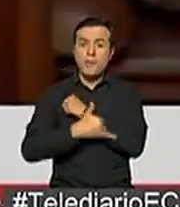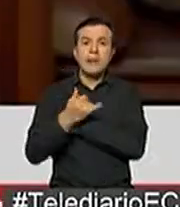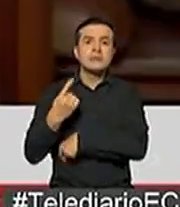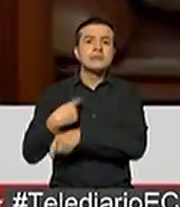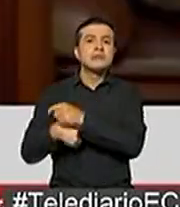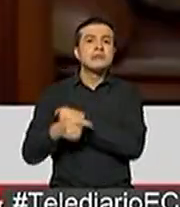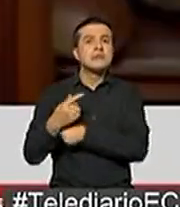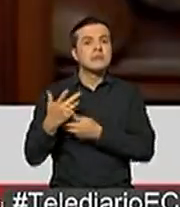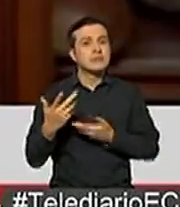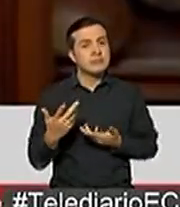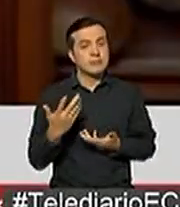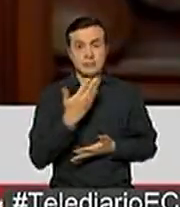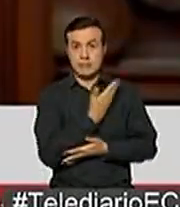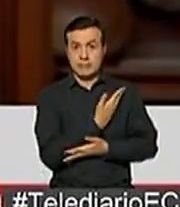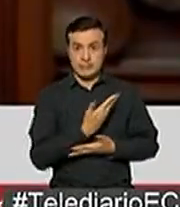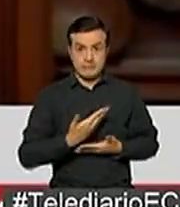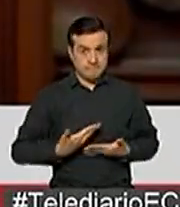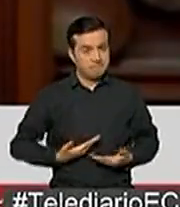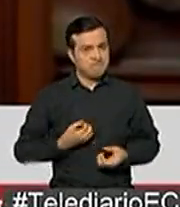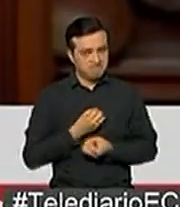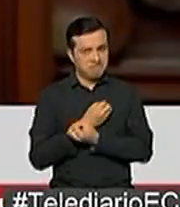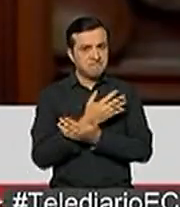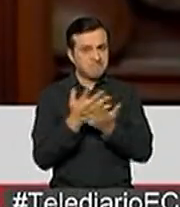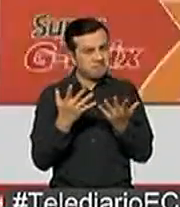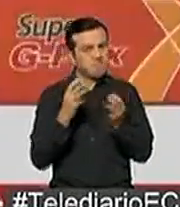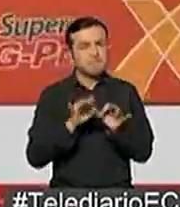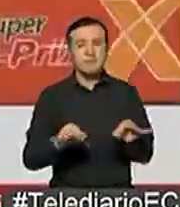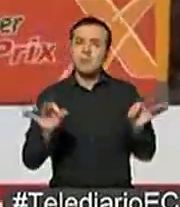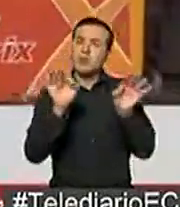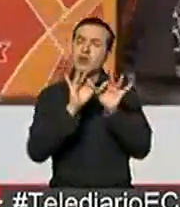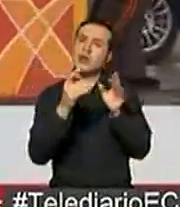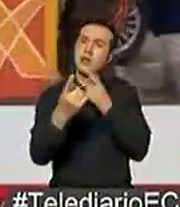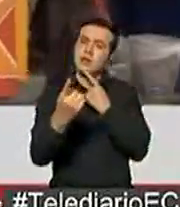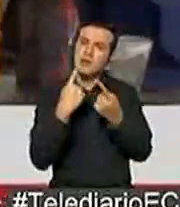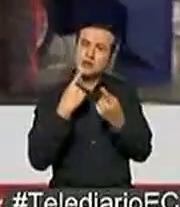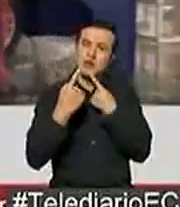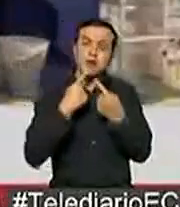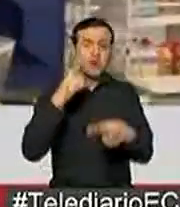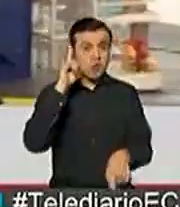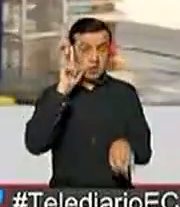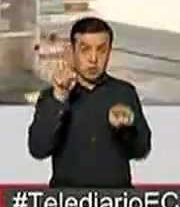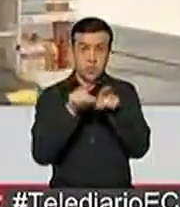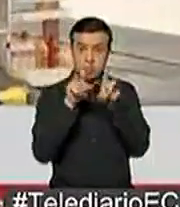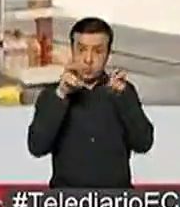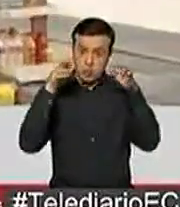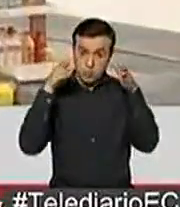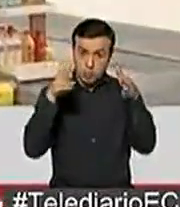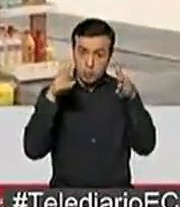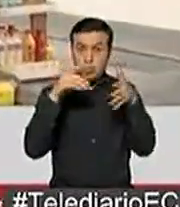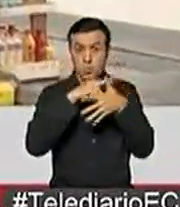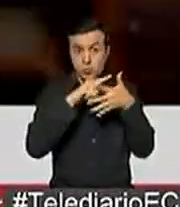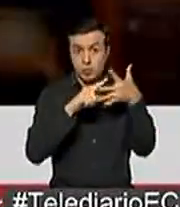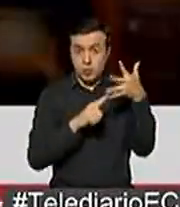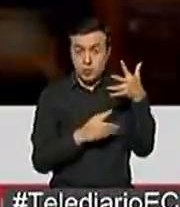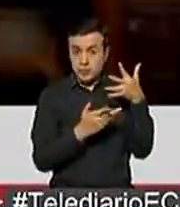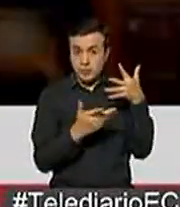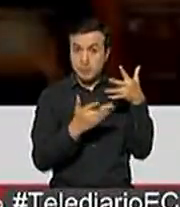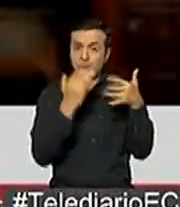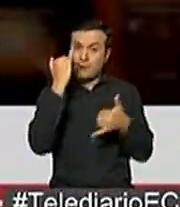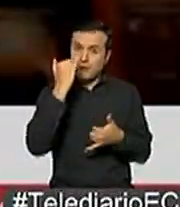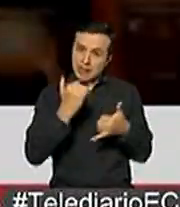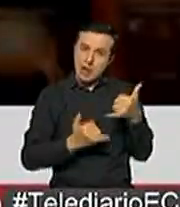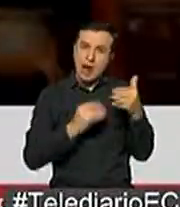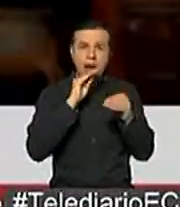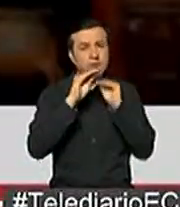por ello el presidente insistió en la necesidad de discutir para llegar a un acuerdo sobre cómo focalizar los subsidios finalmente